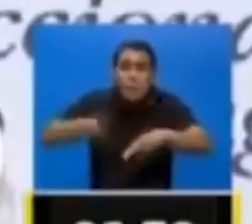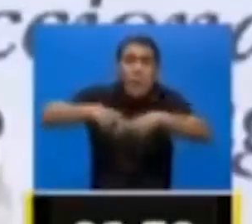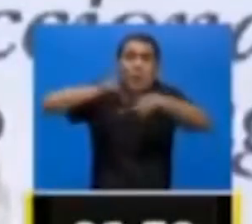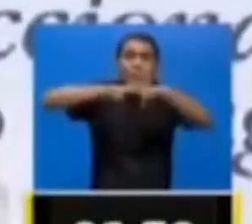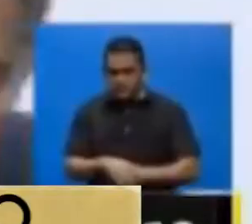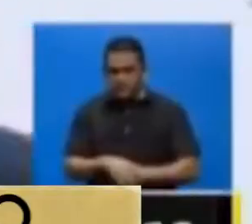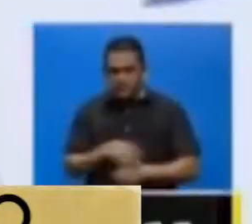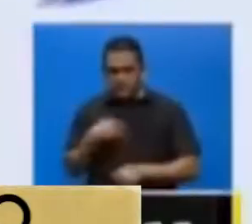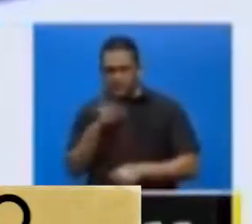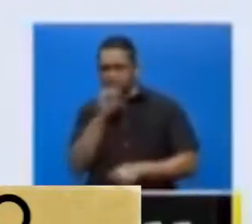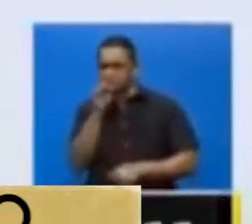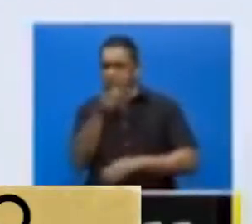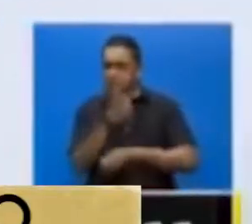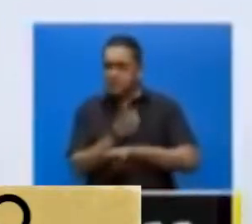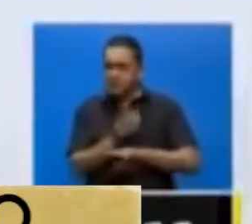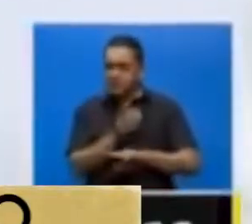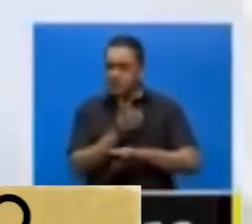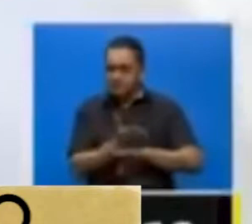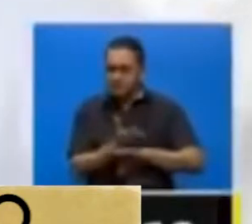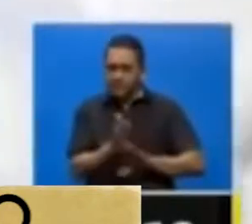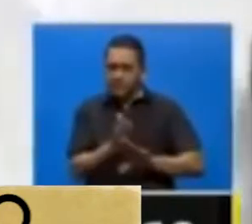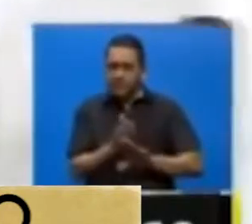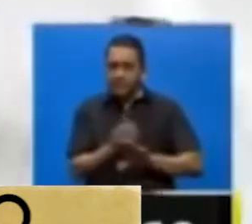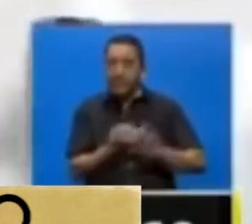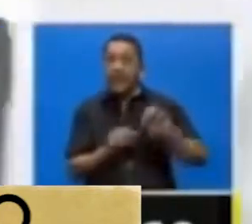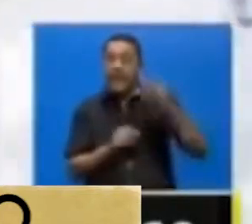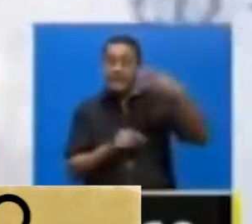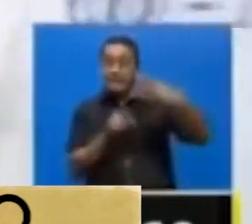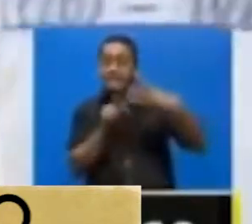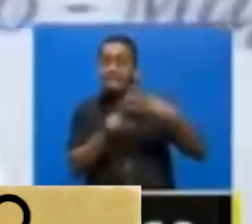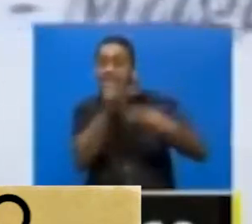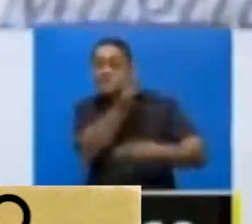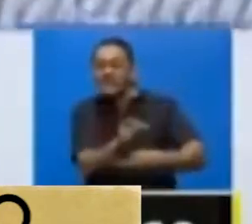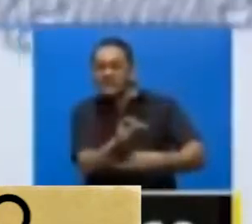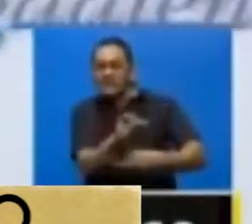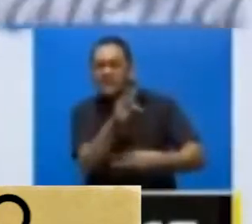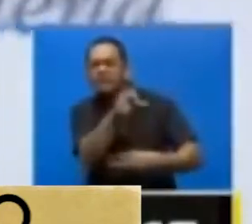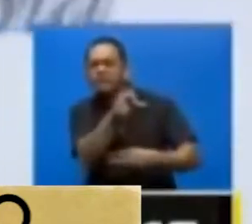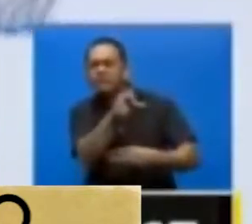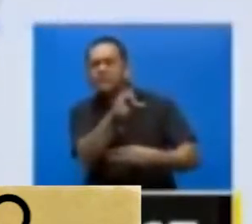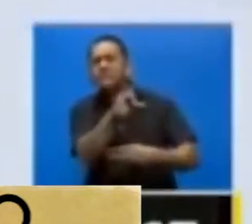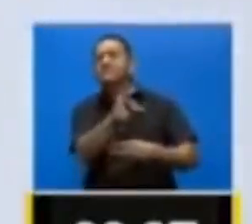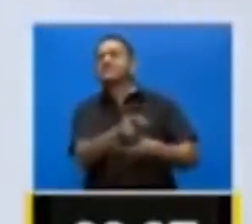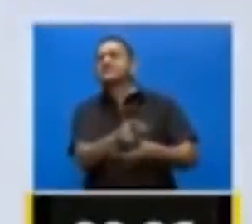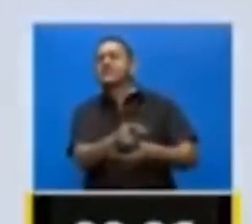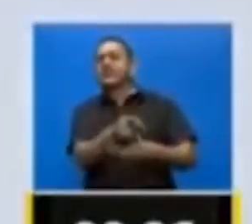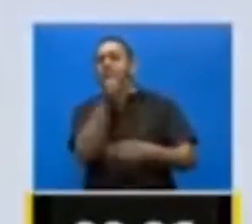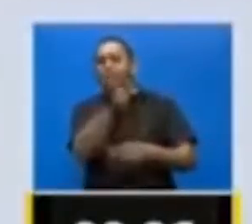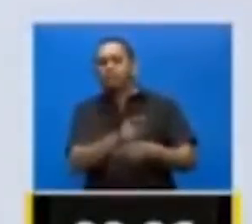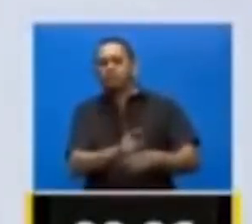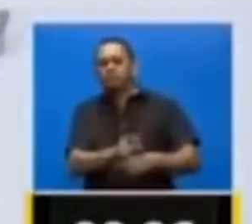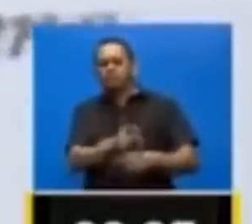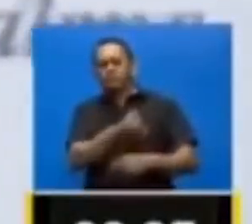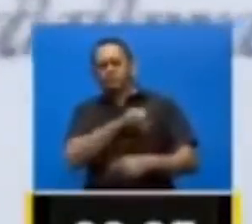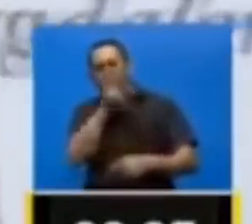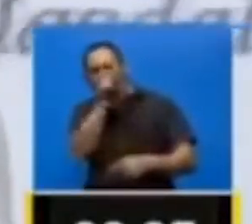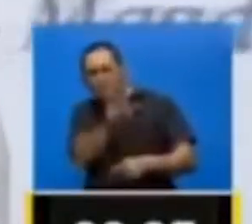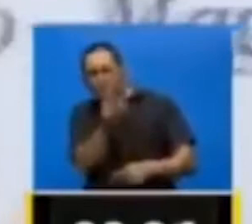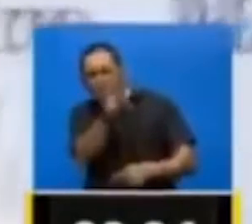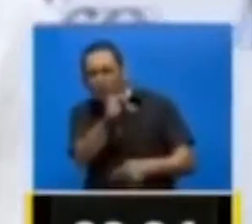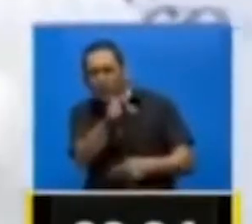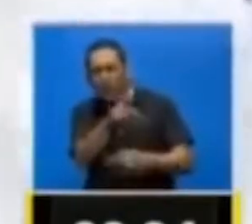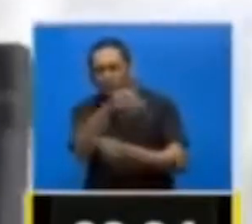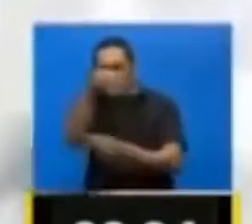esta polarización. Si un tercero civil es acusado de un delito de lesa humanidad, siendo funcionario del